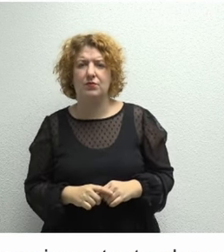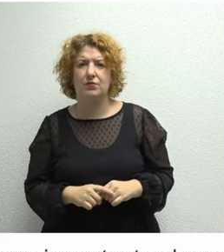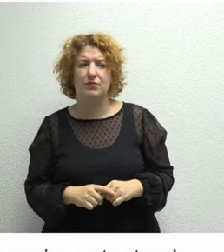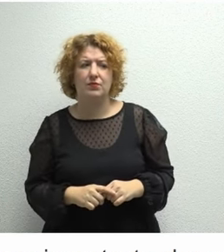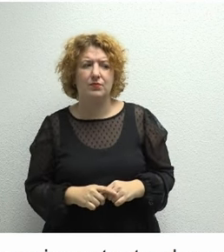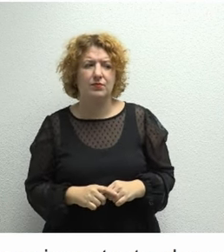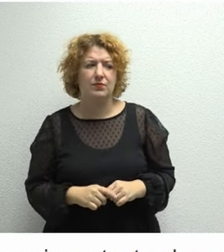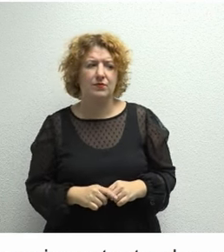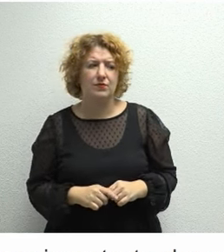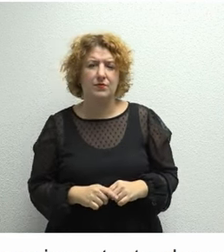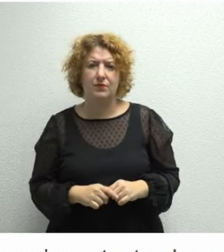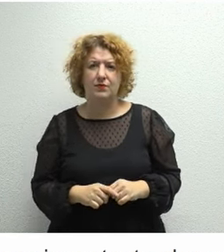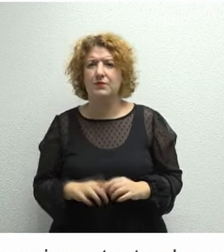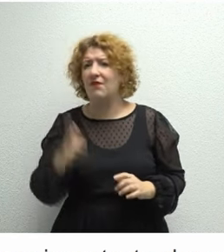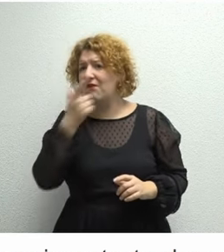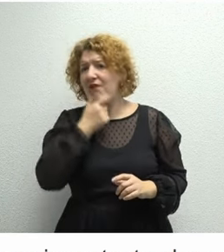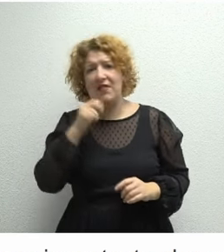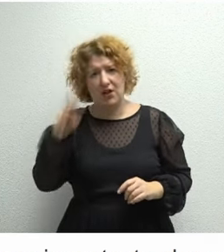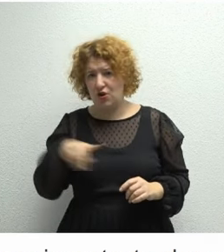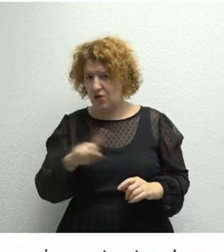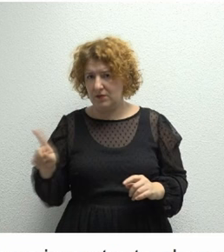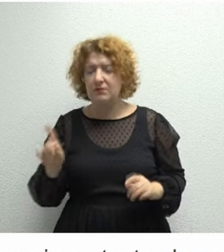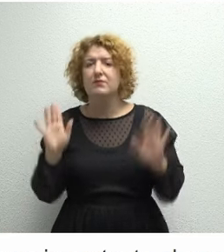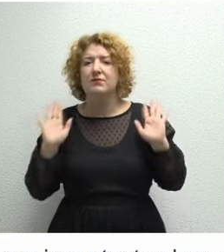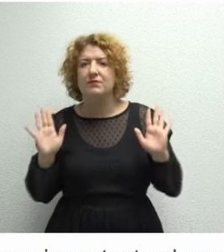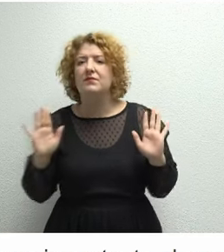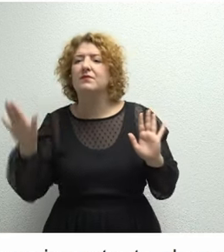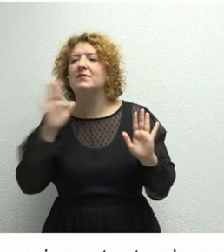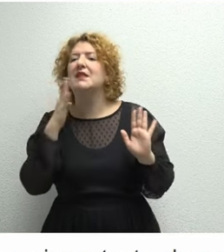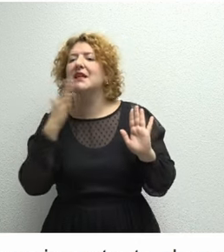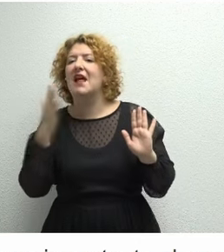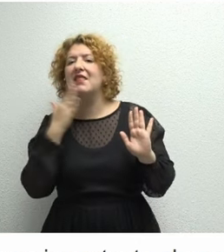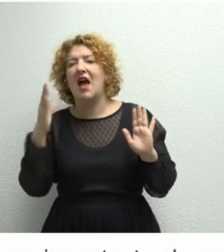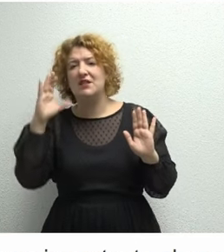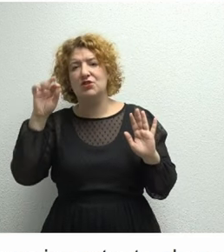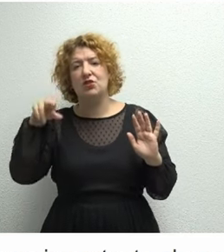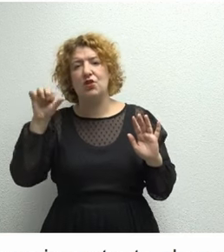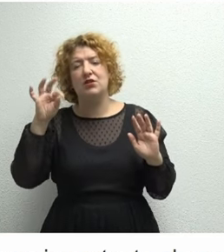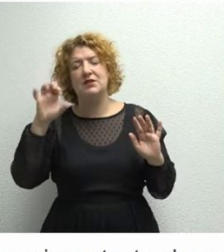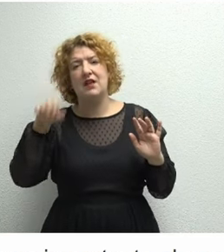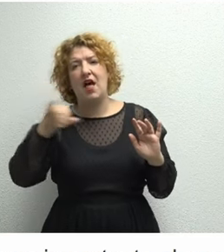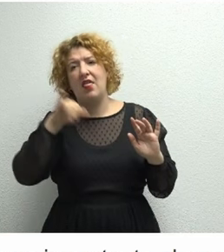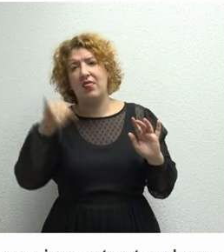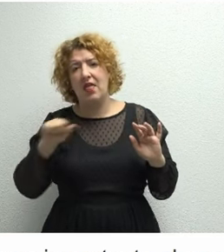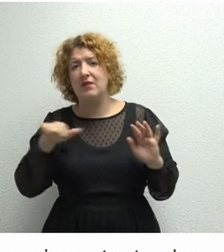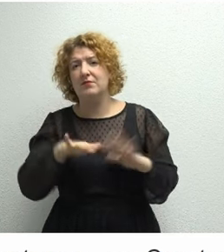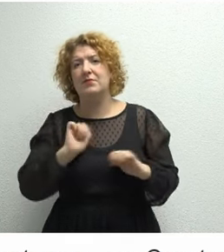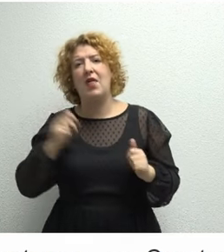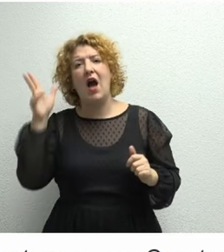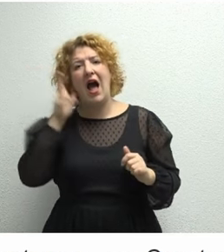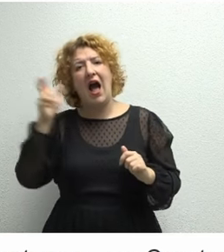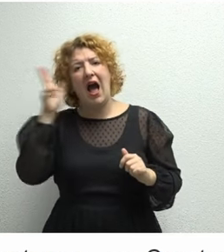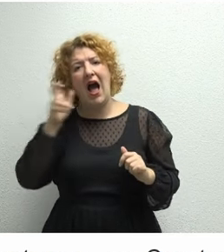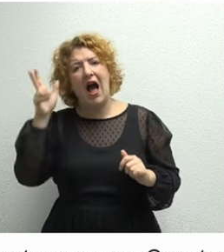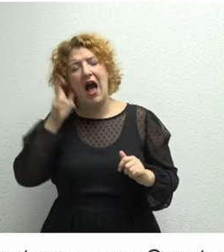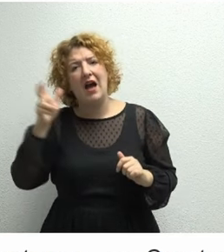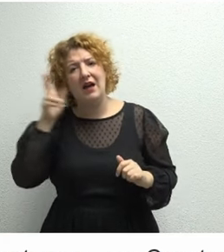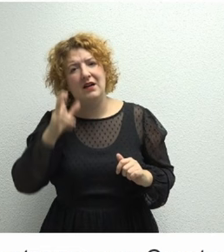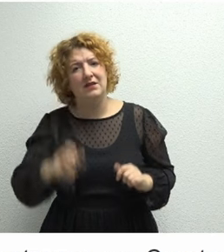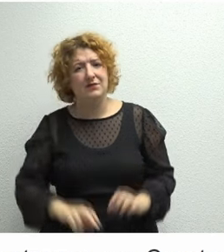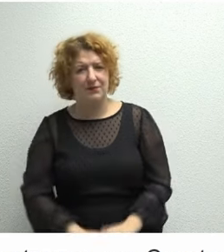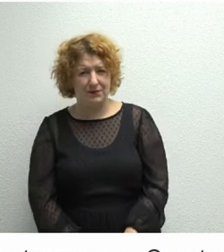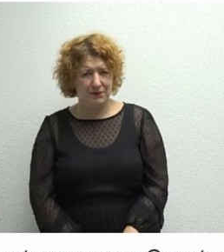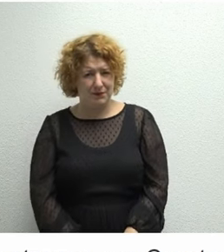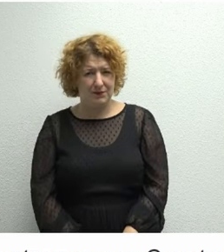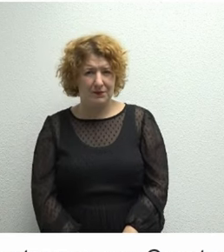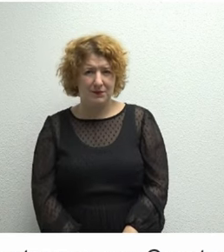pero bueno a veces no no es tan fácil Entonces sí agradecer a constanza y empezar con un pequeño audio que ella ha quedado ha querido dejar